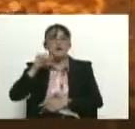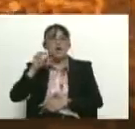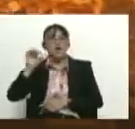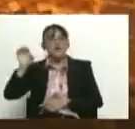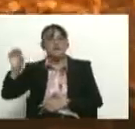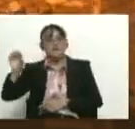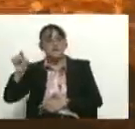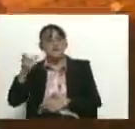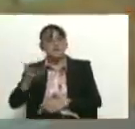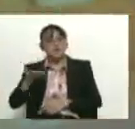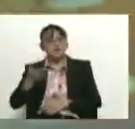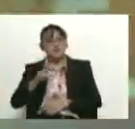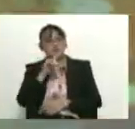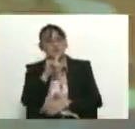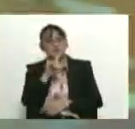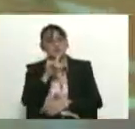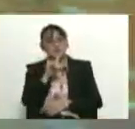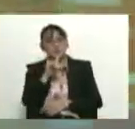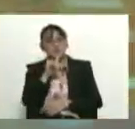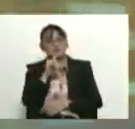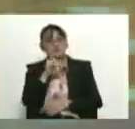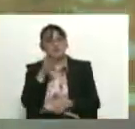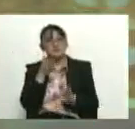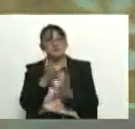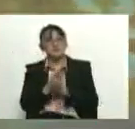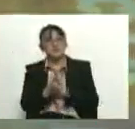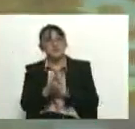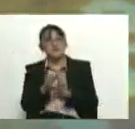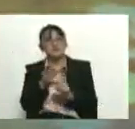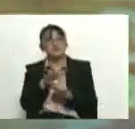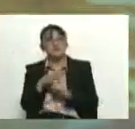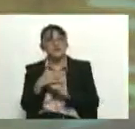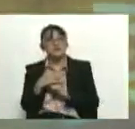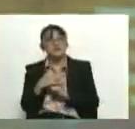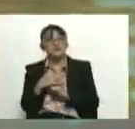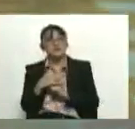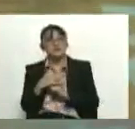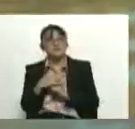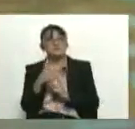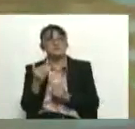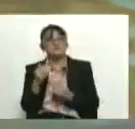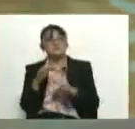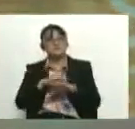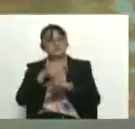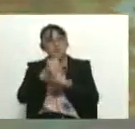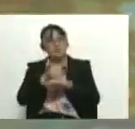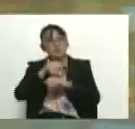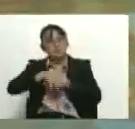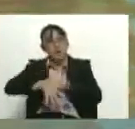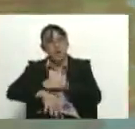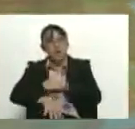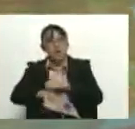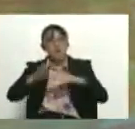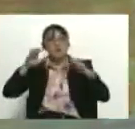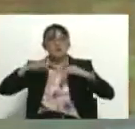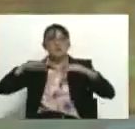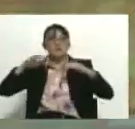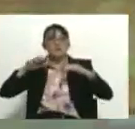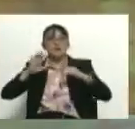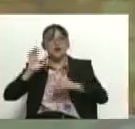importantísima la información que ofrece acerca del balance y la situación que se vive en estos momentos por la precipitaciones en el estado